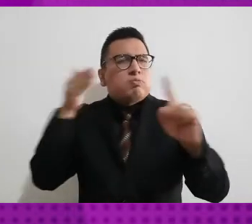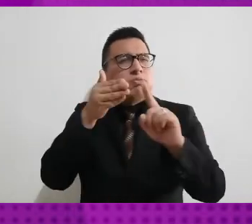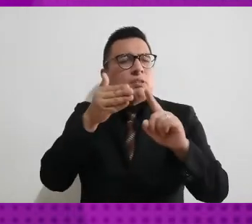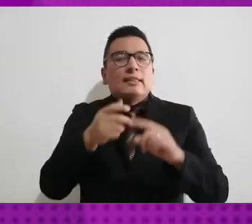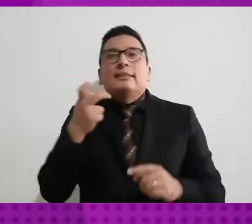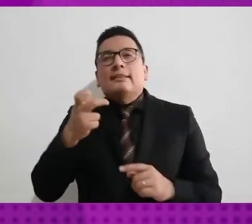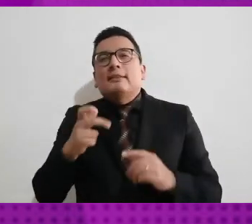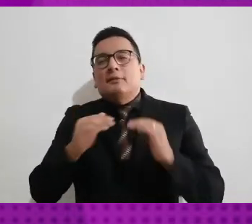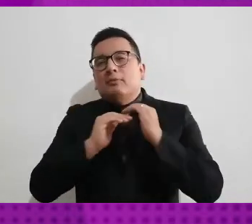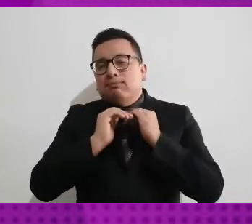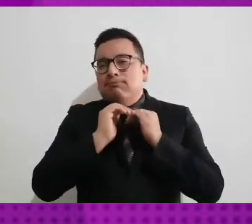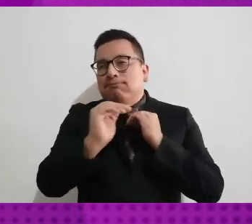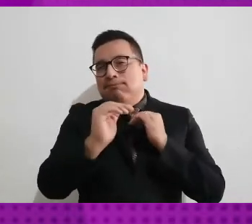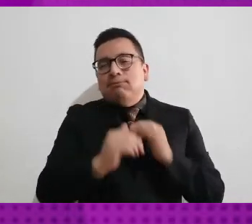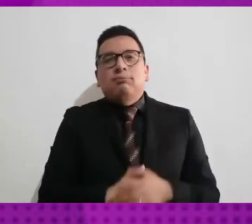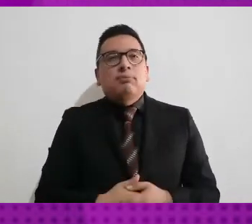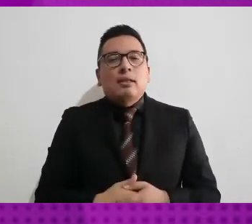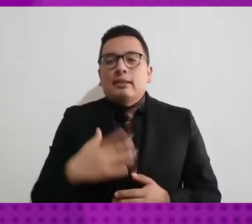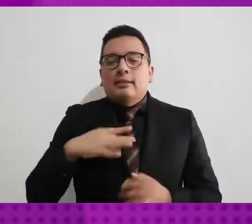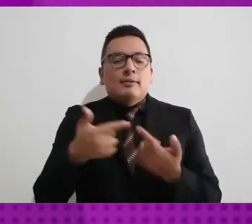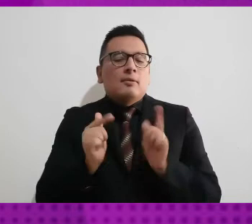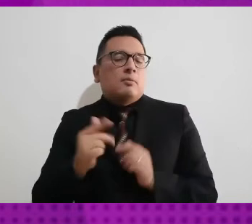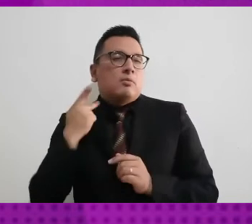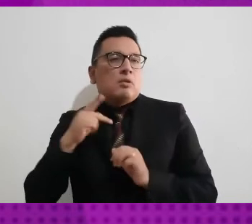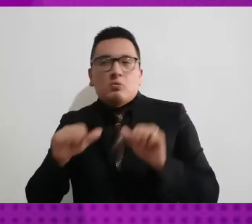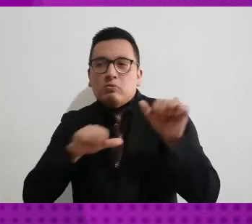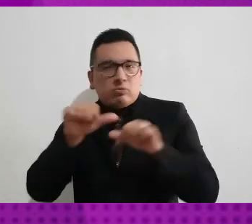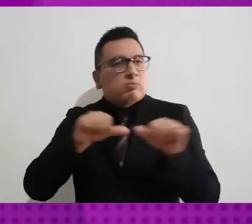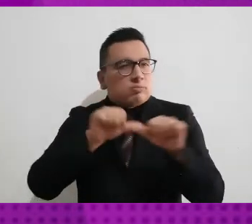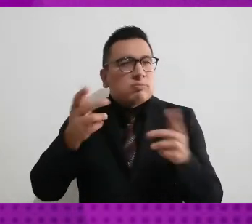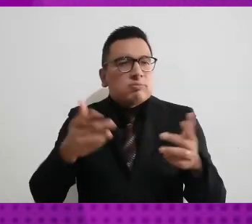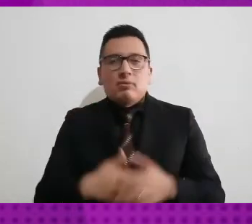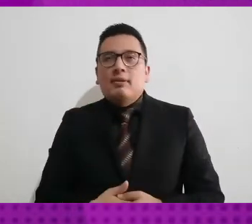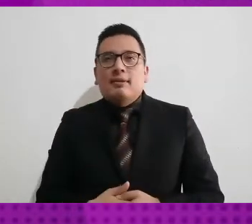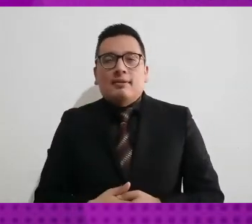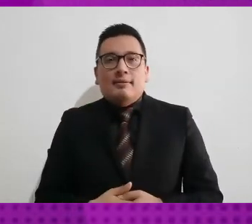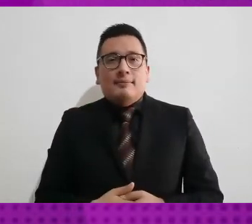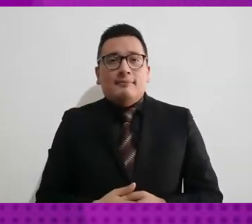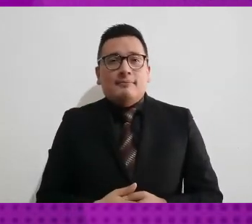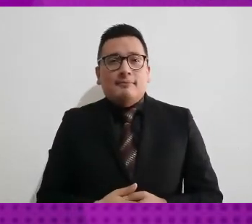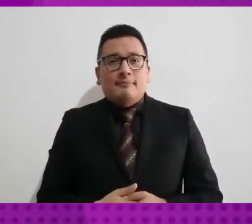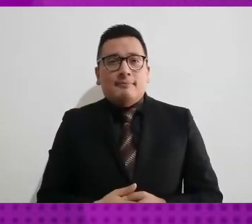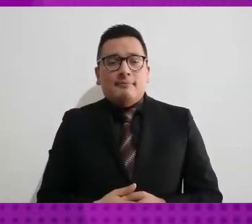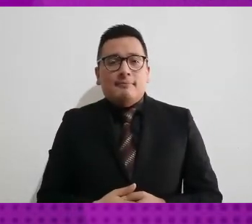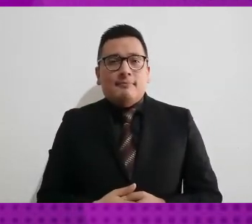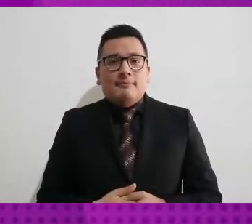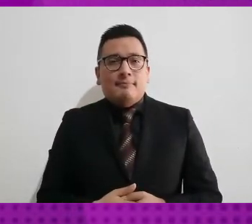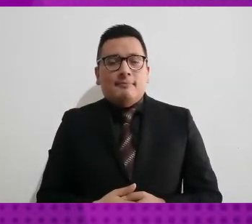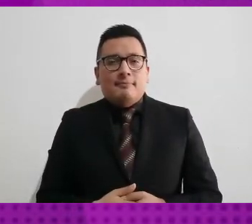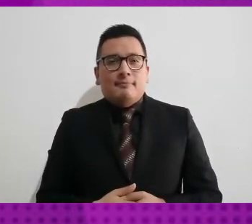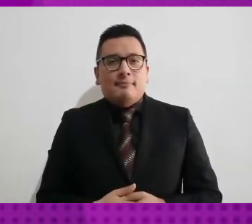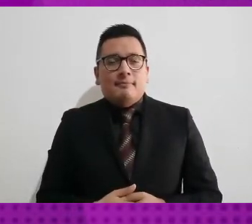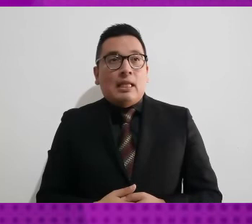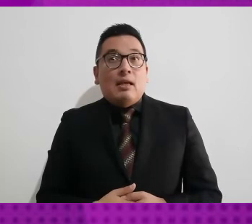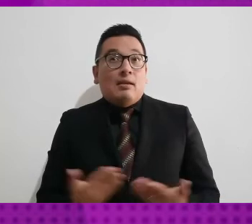elecciones. Ha habido pluralidad, ha habido alternancia, nunca en la historia de México han